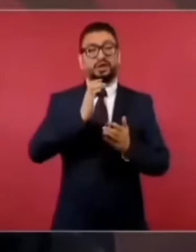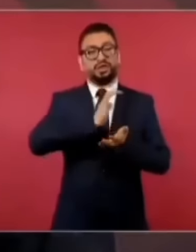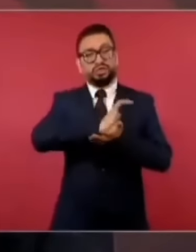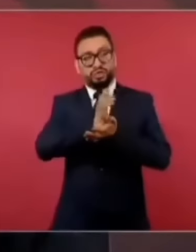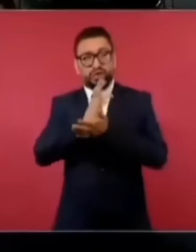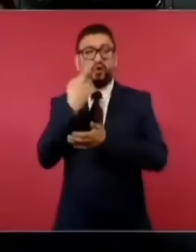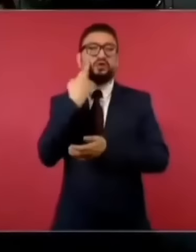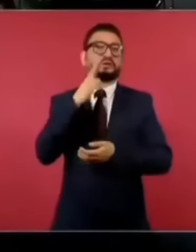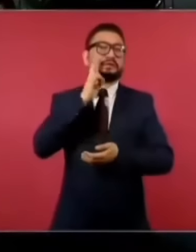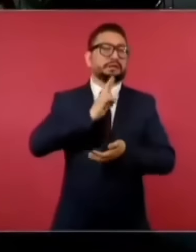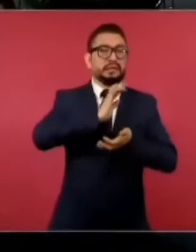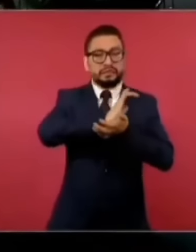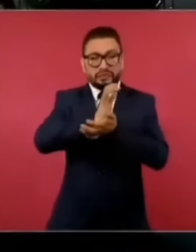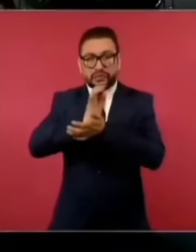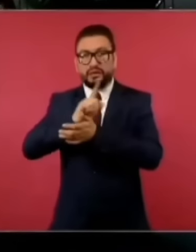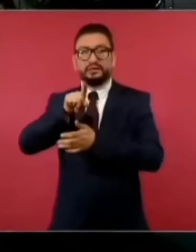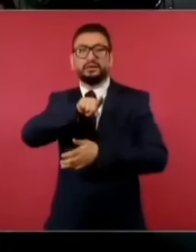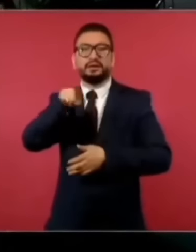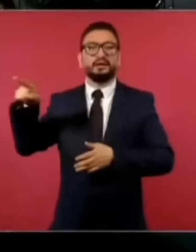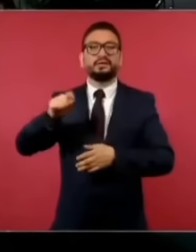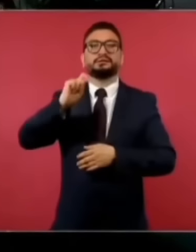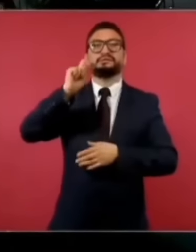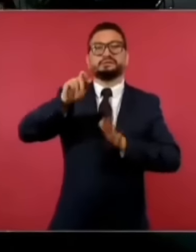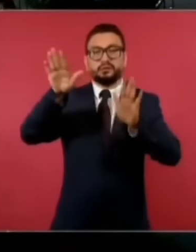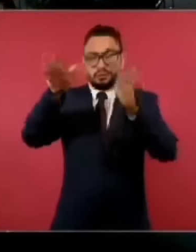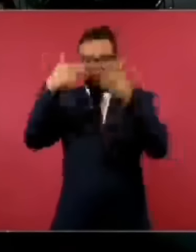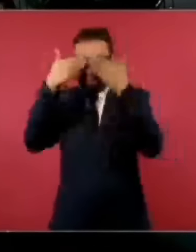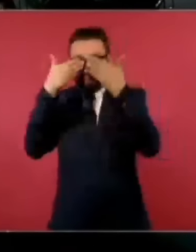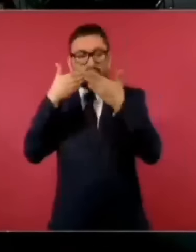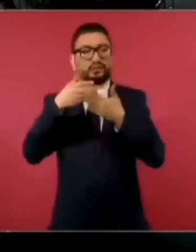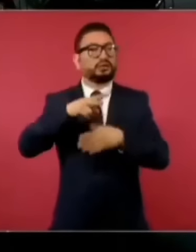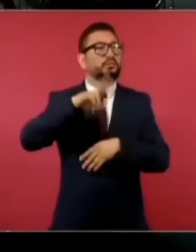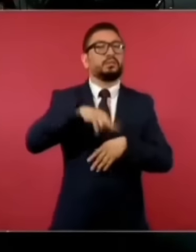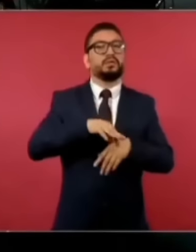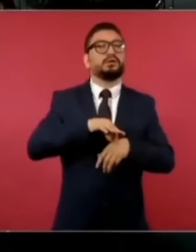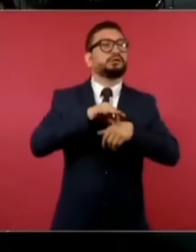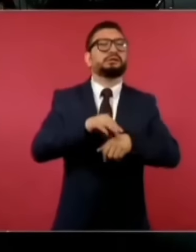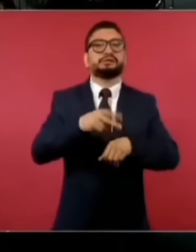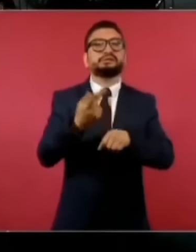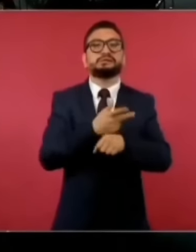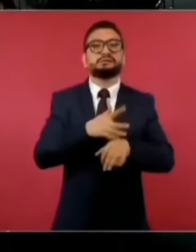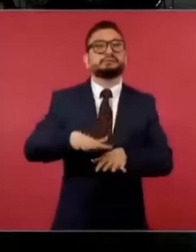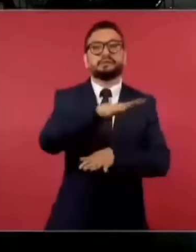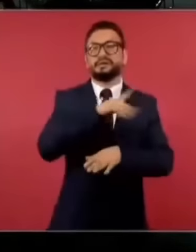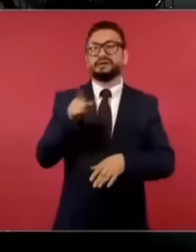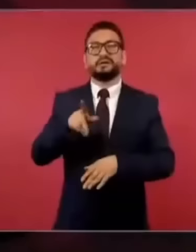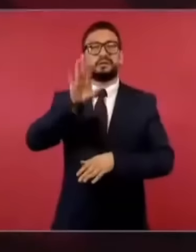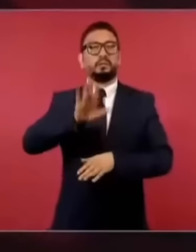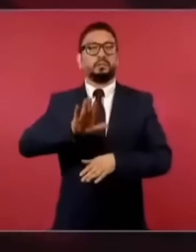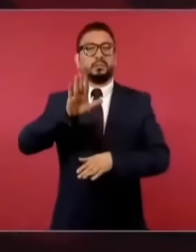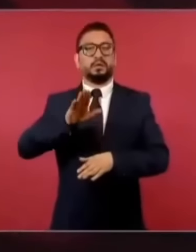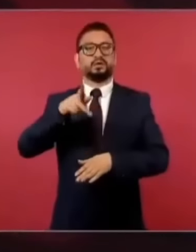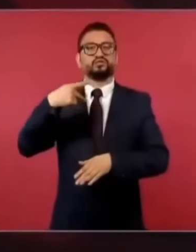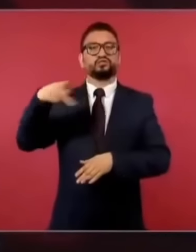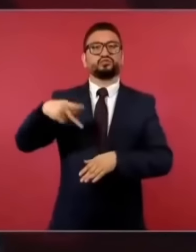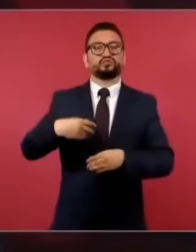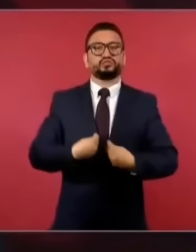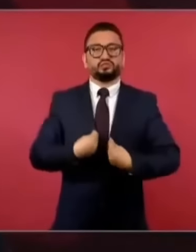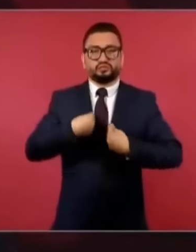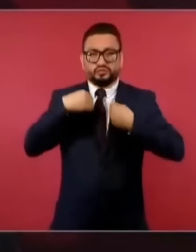impide des la realidad viven en una especie de